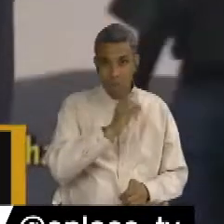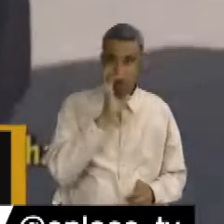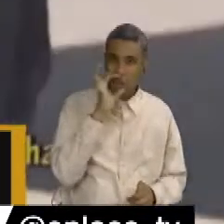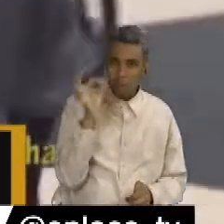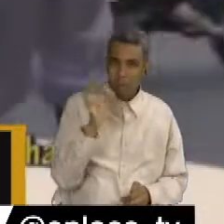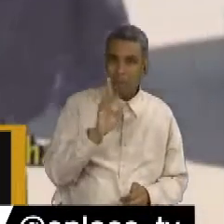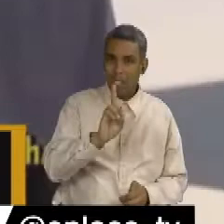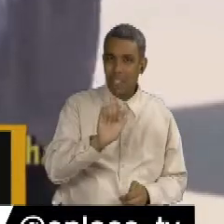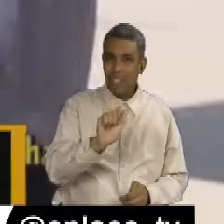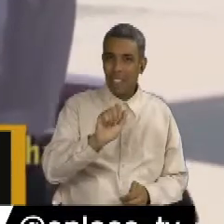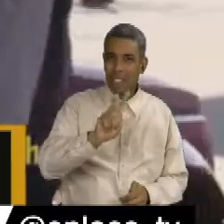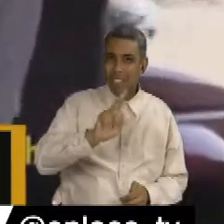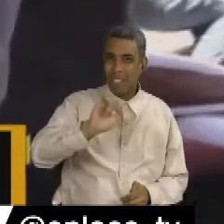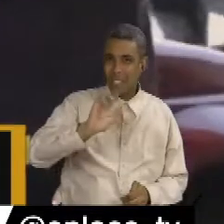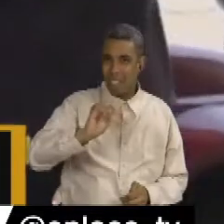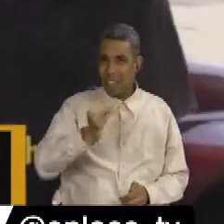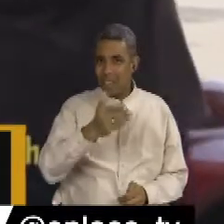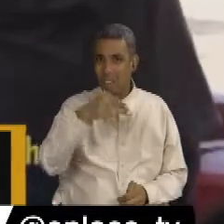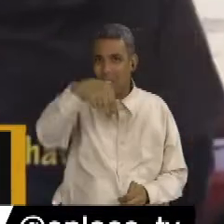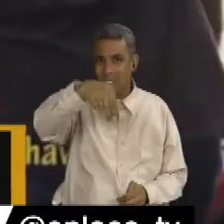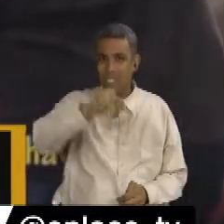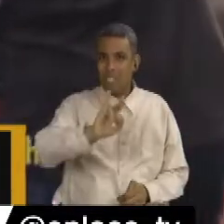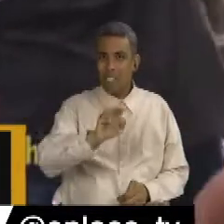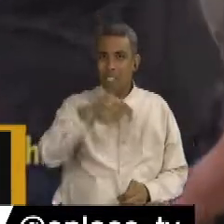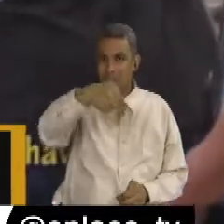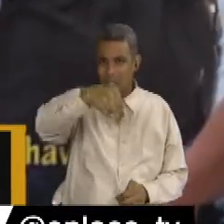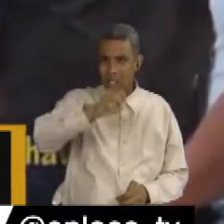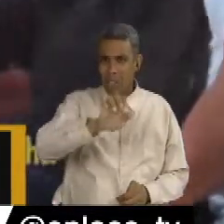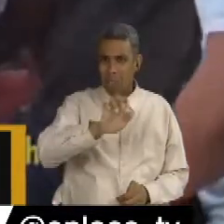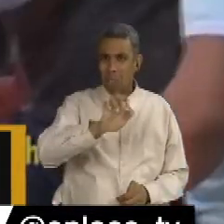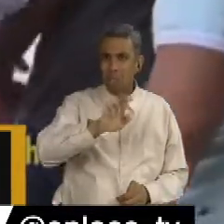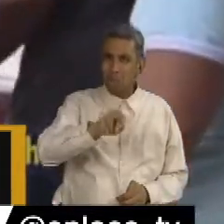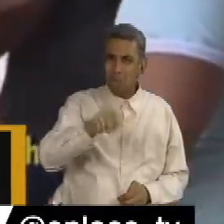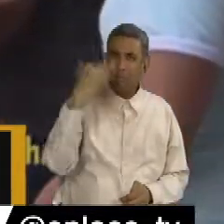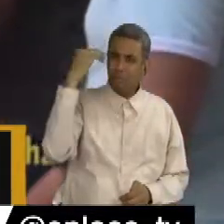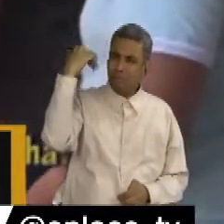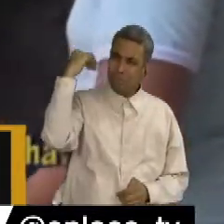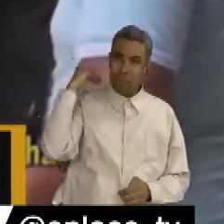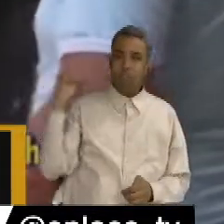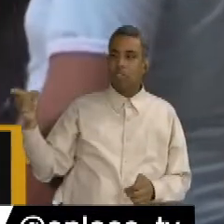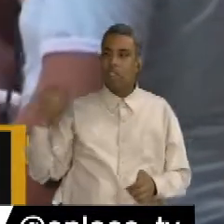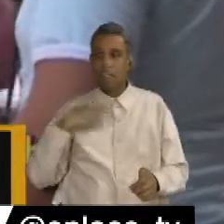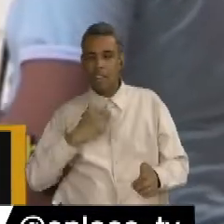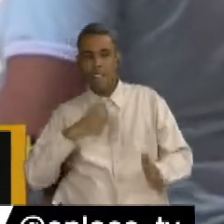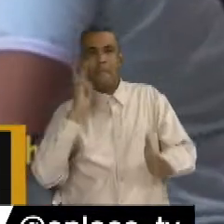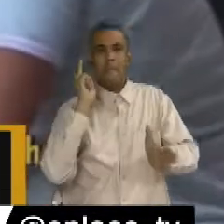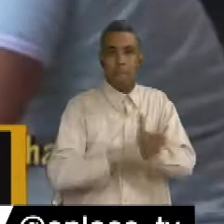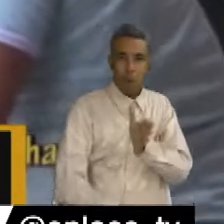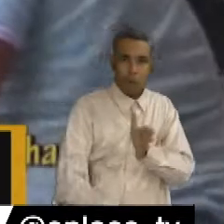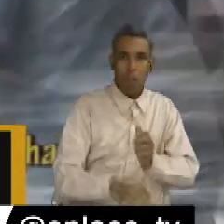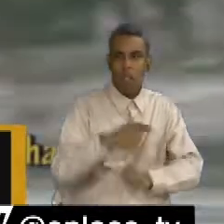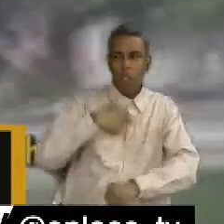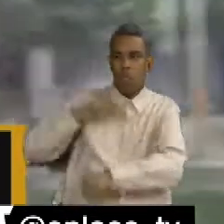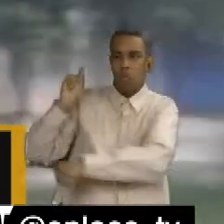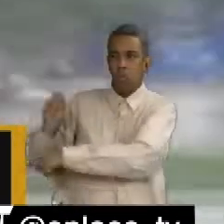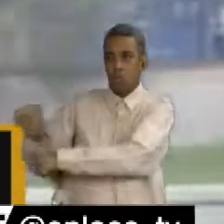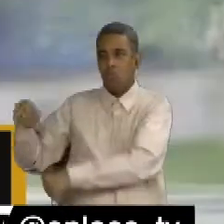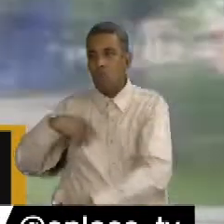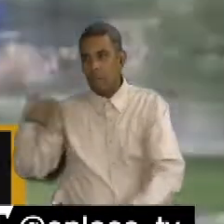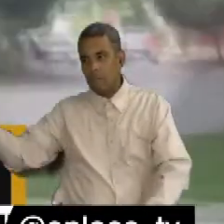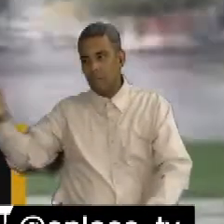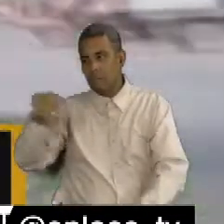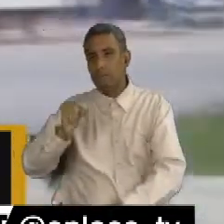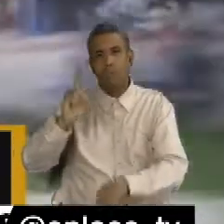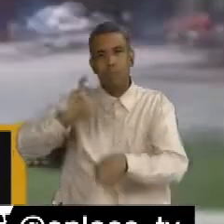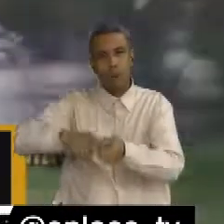Núñez Cala, quien fue el secretario de Obras Públicas de Barranca Bermeja. El caso de David Ravelo pasó precisamente al Tribunal de